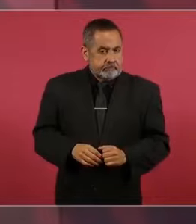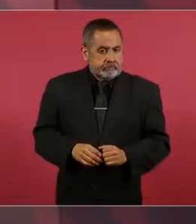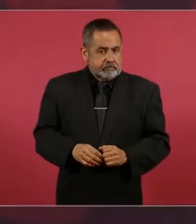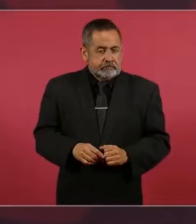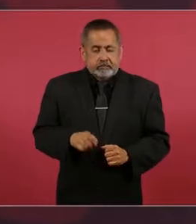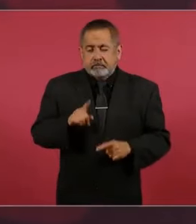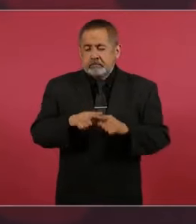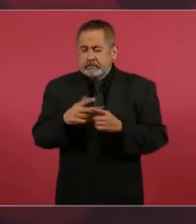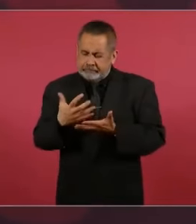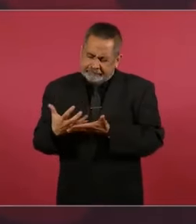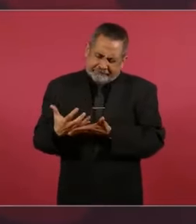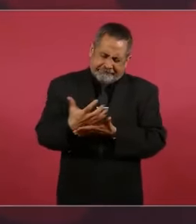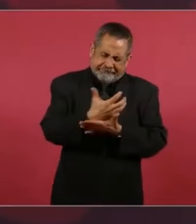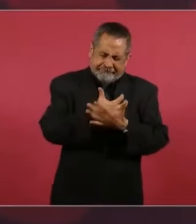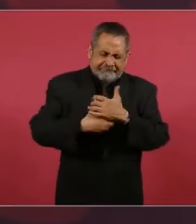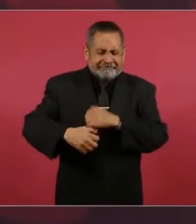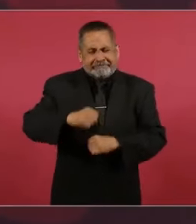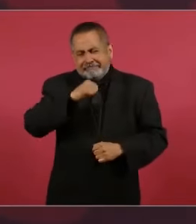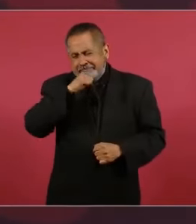los que más ganan,